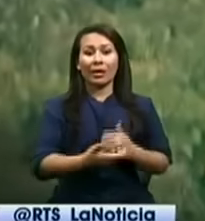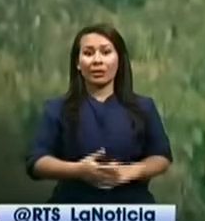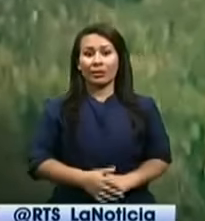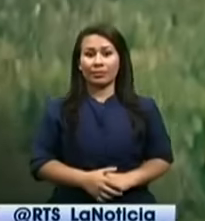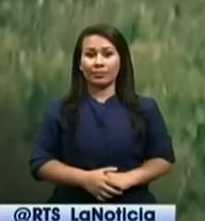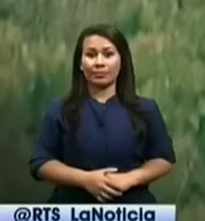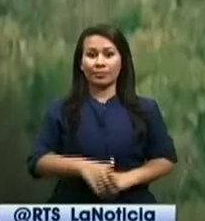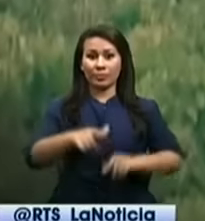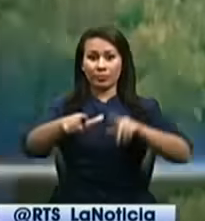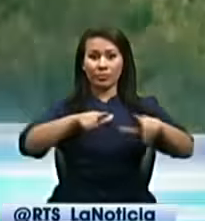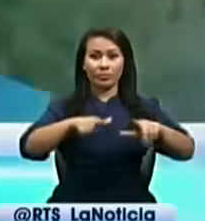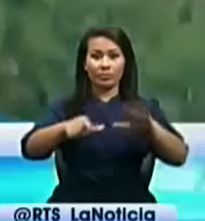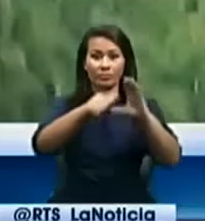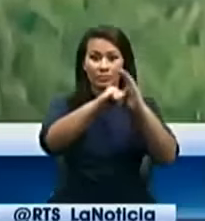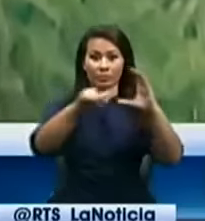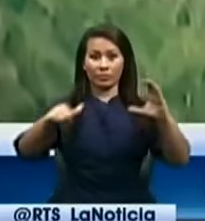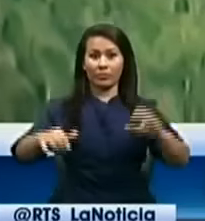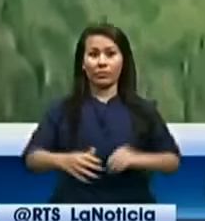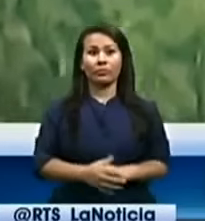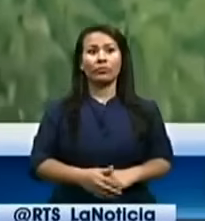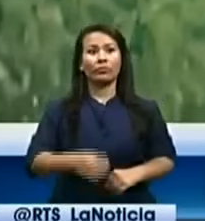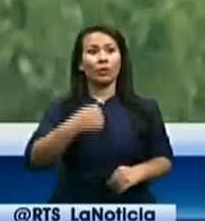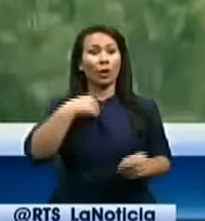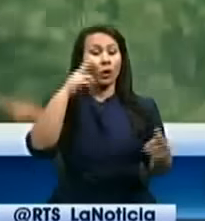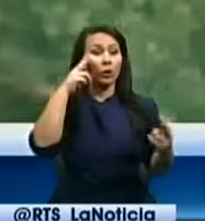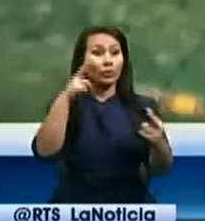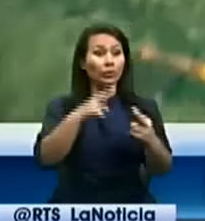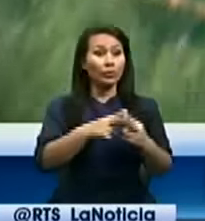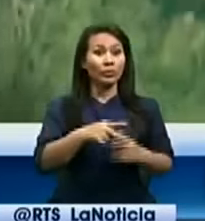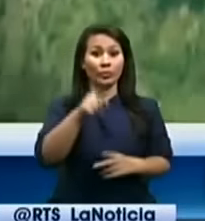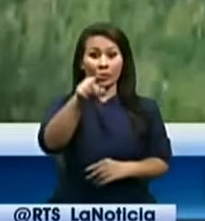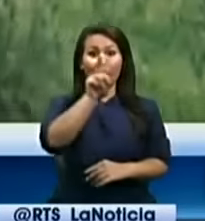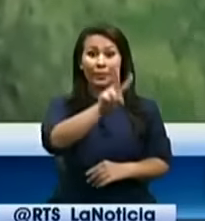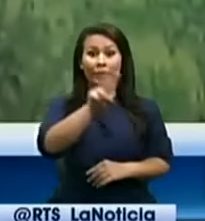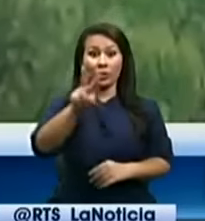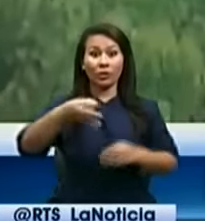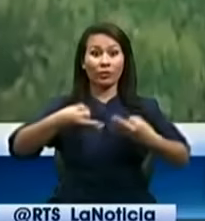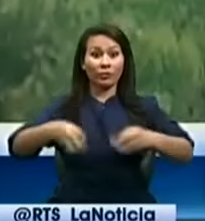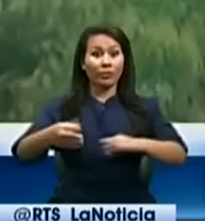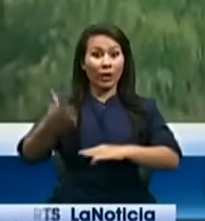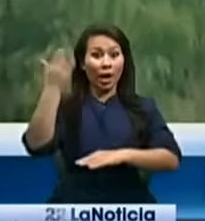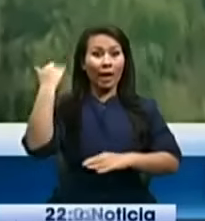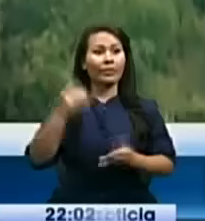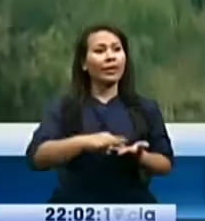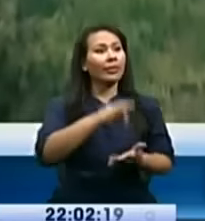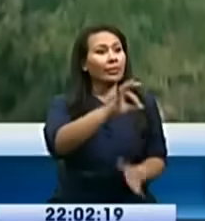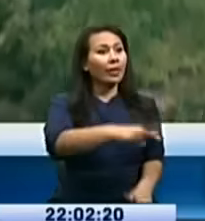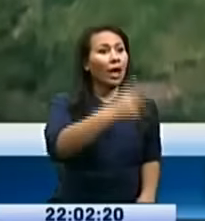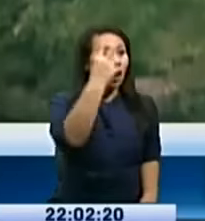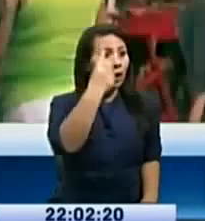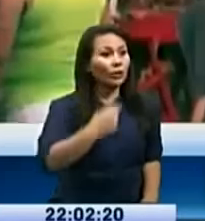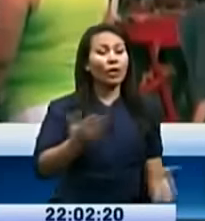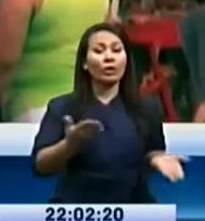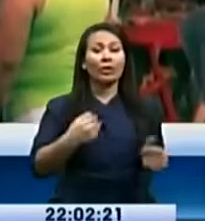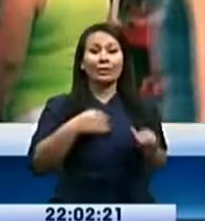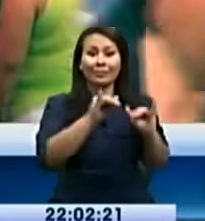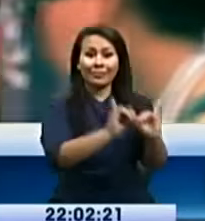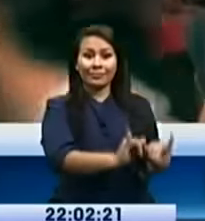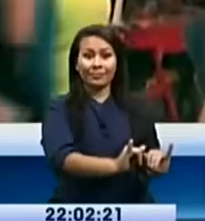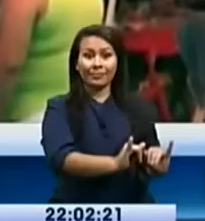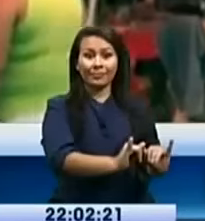Alto, provincia de Santa Elena. Se conoce además que el 22 de febrero dejaron la casa hostal donde habían sido